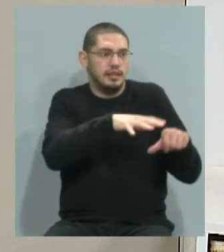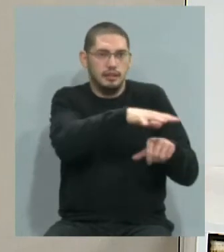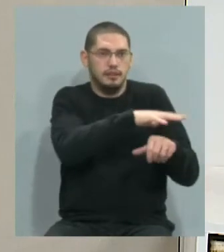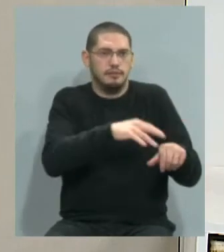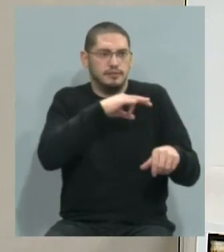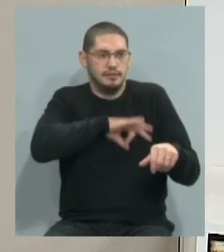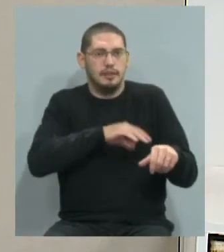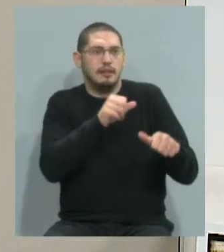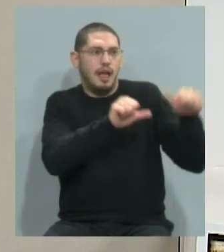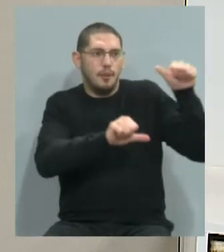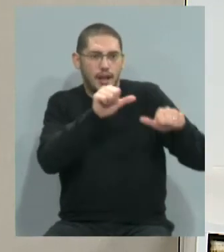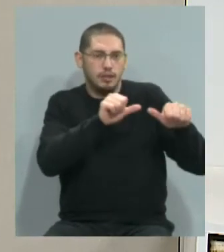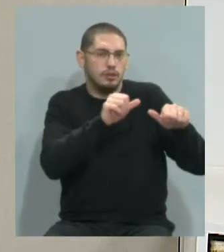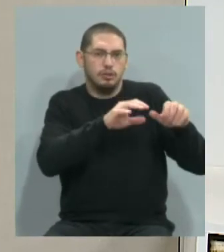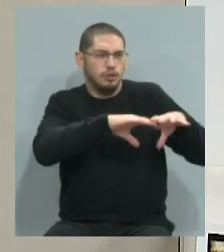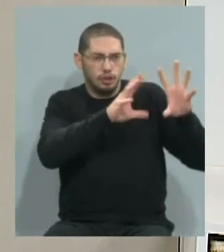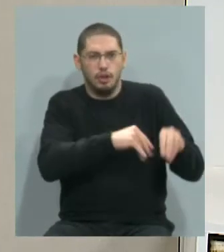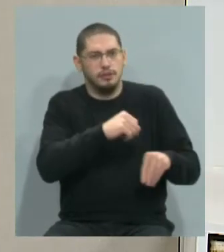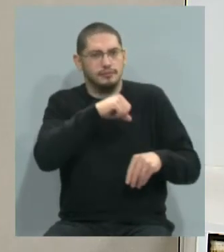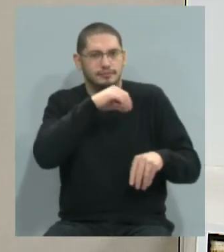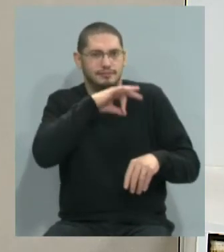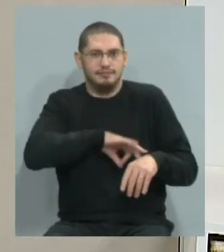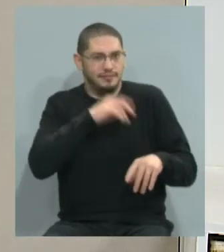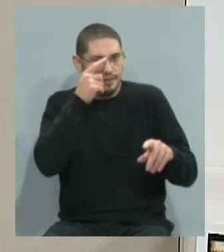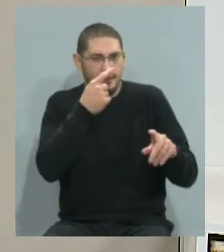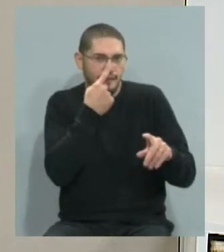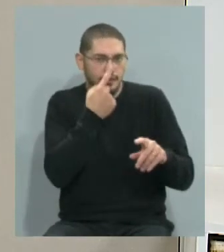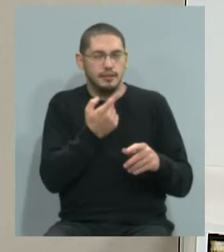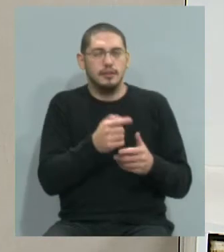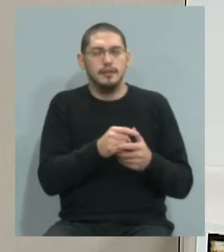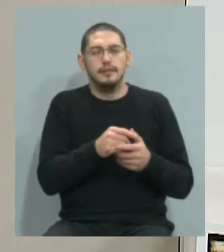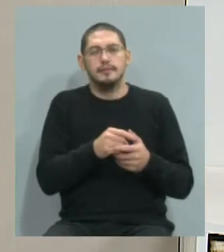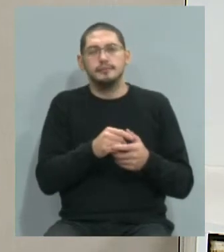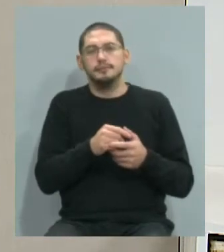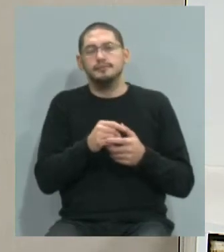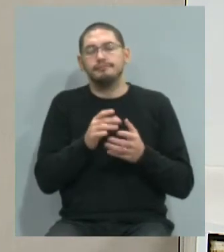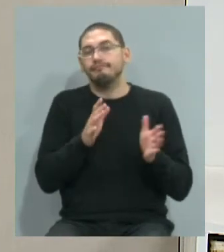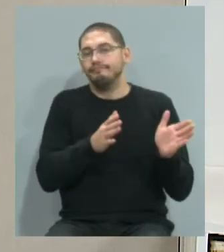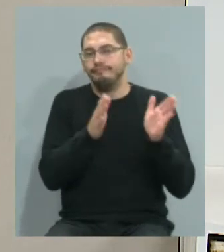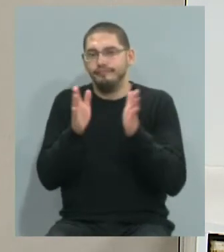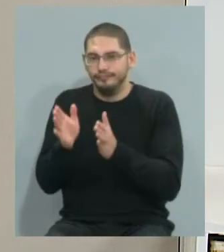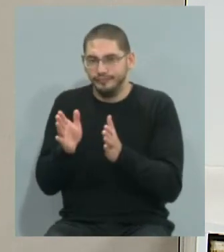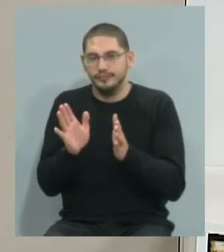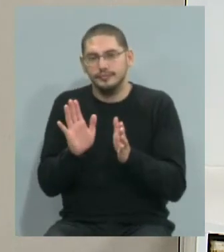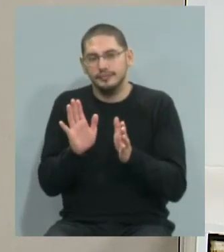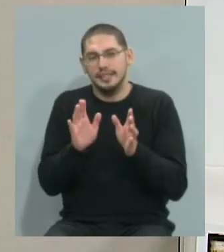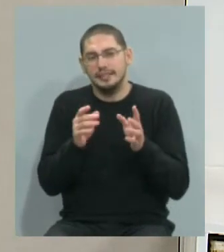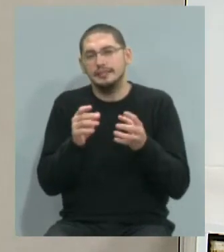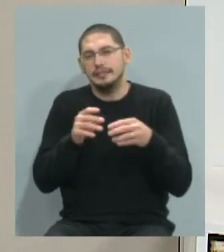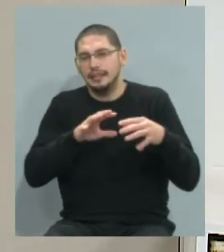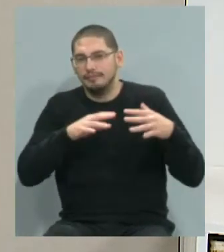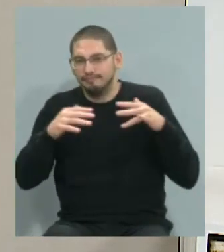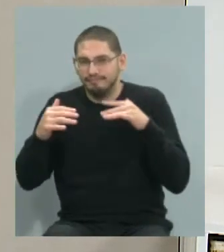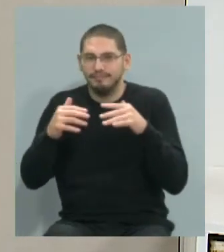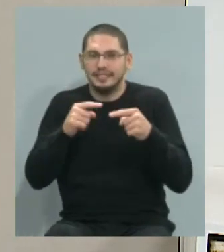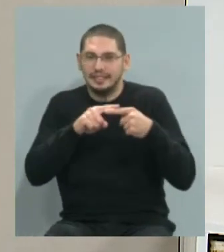laboratorios. Entonces, la recomendación apunta justamente también en otra parte a una discusión un poco más filosófica